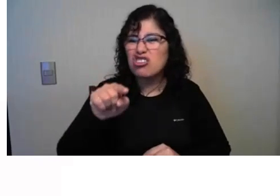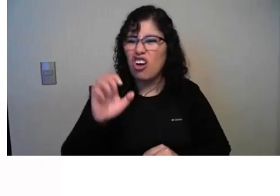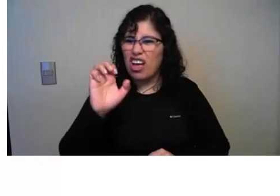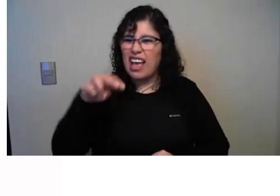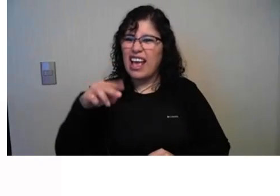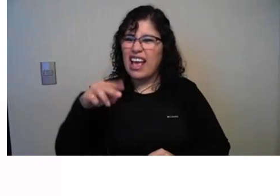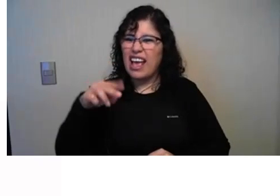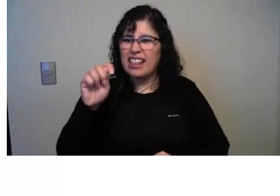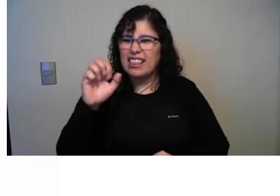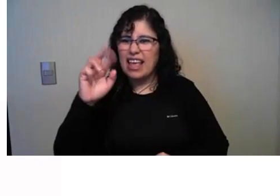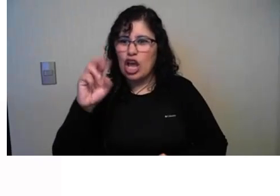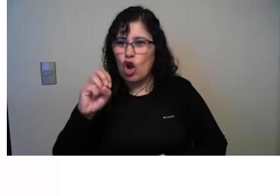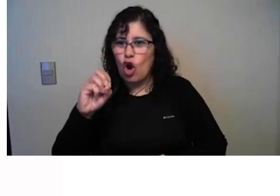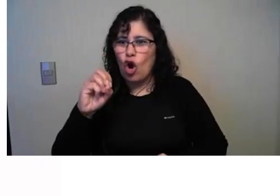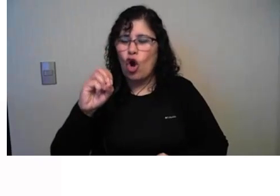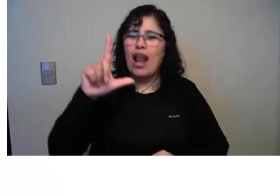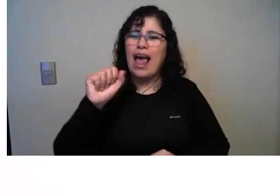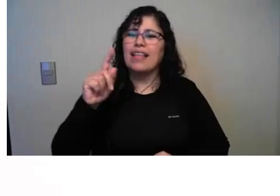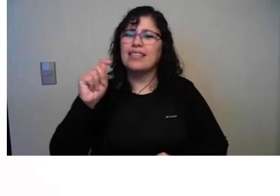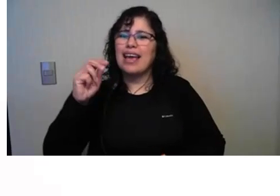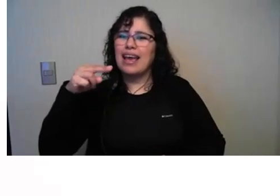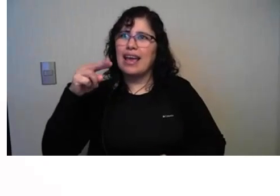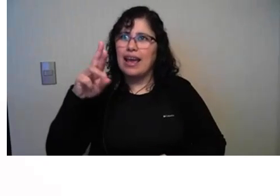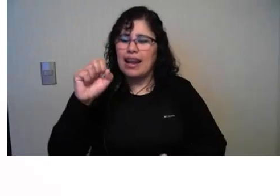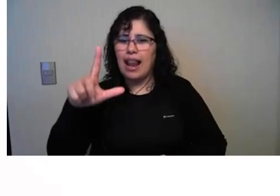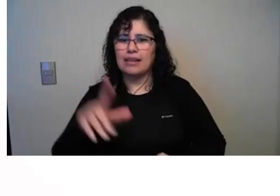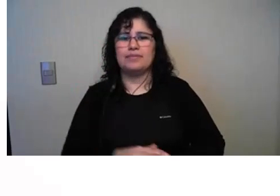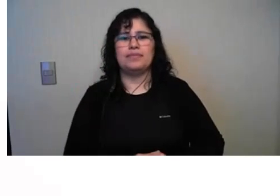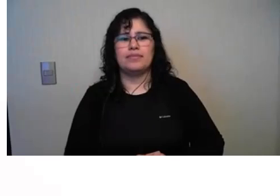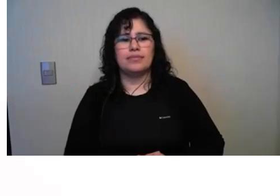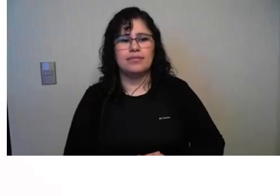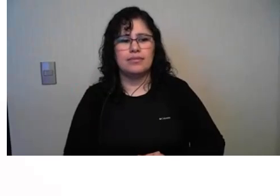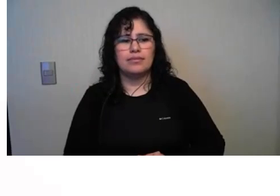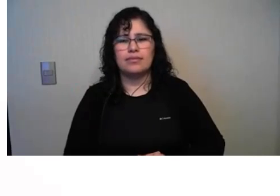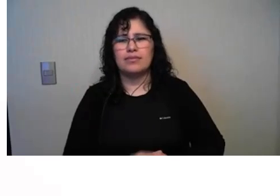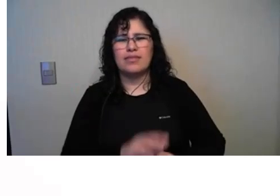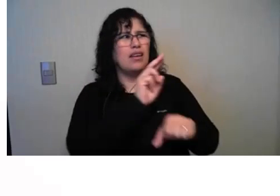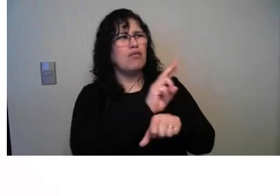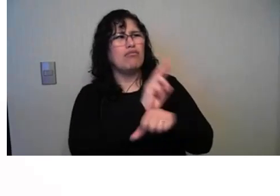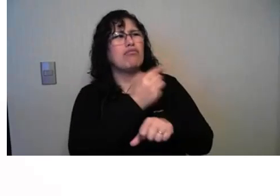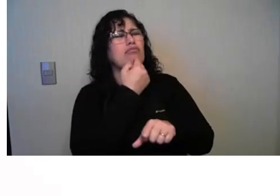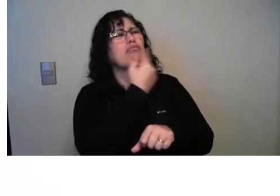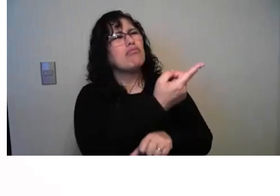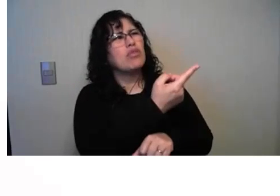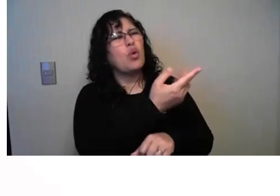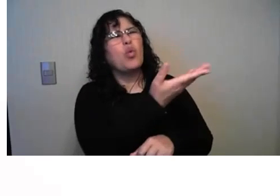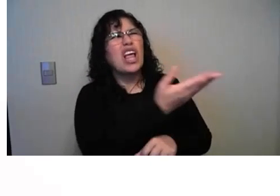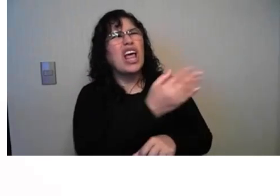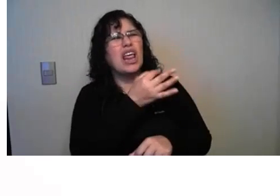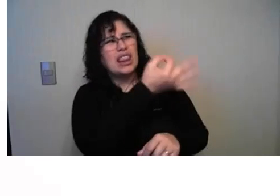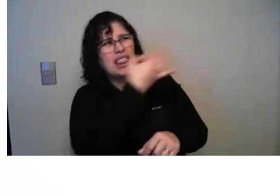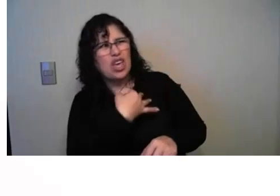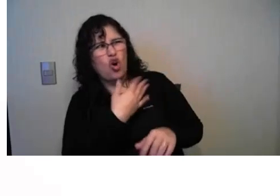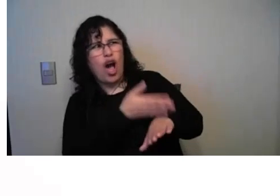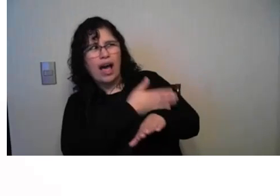anterior y el lateral, ¿ya? Ese que está ahí. Profe, Dígame. una consulta, no sé si lo ha dicho antes, pero ¿usted va